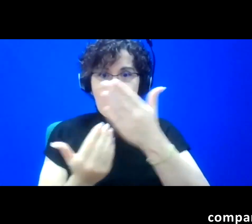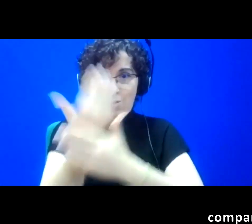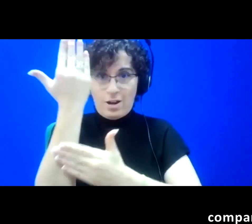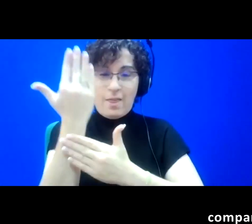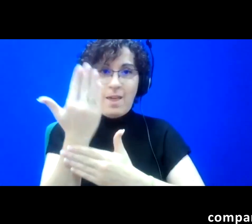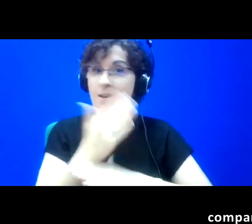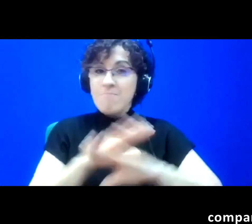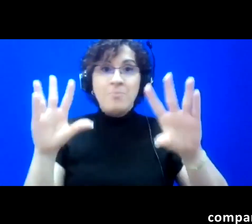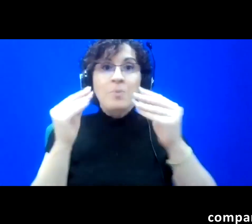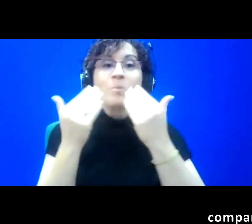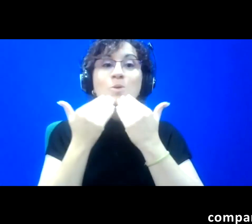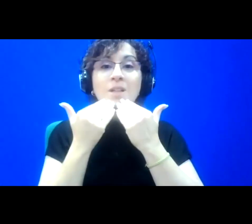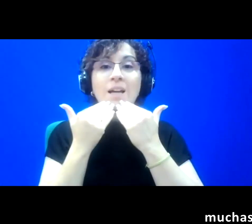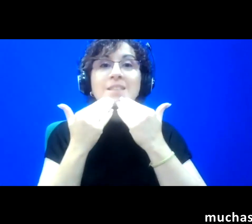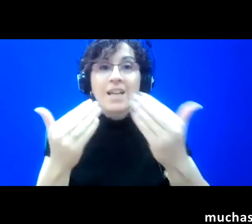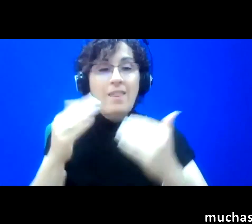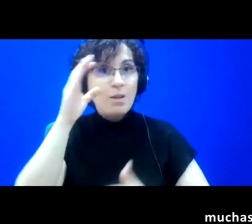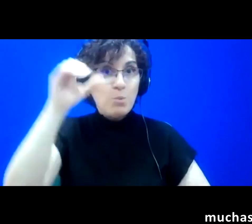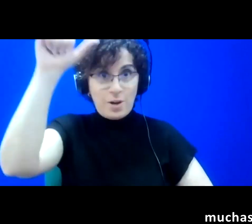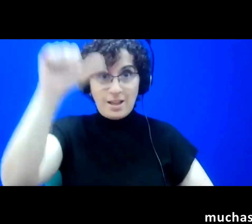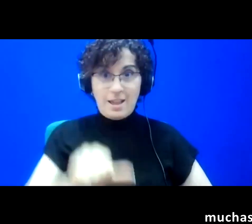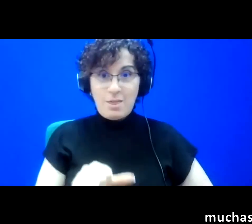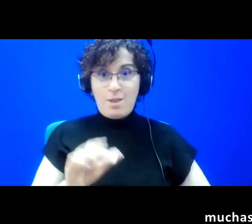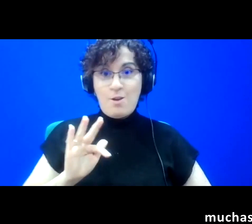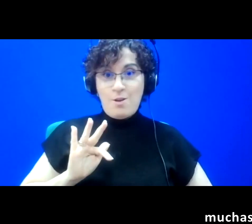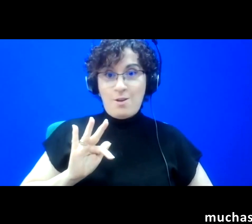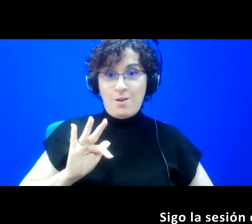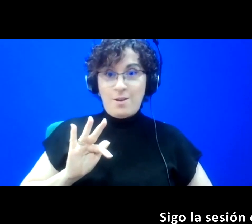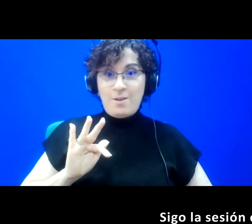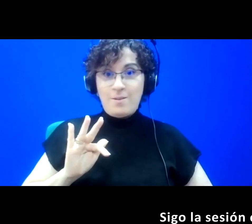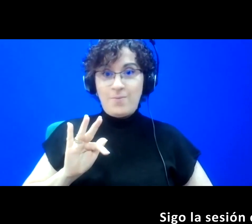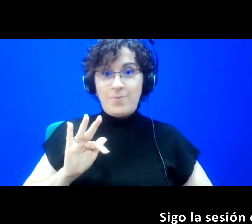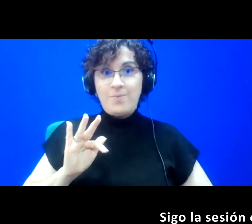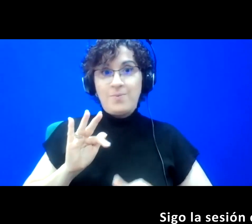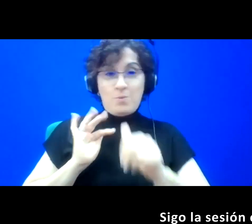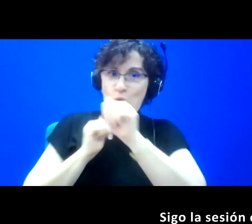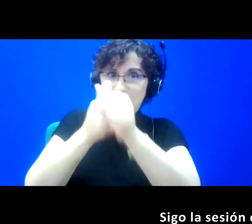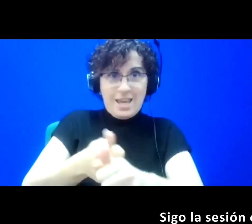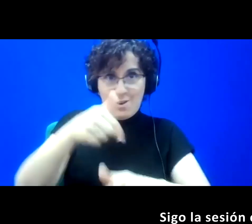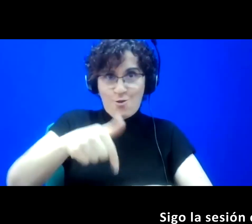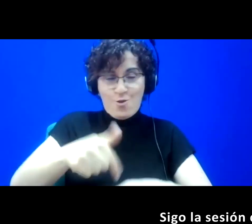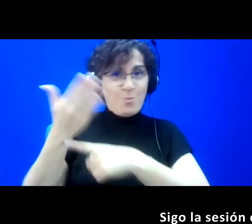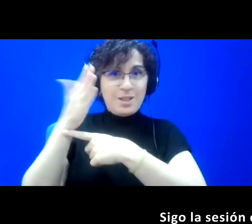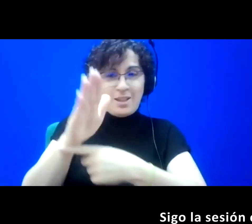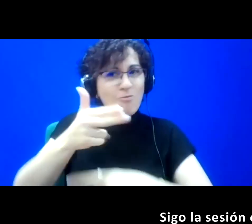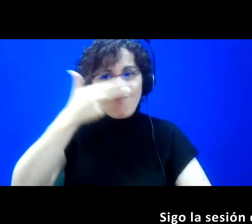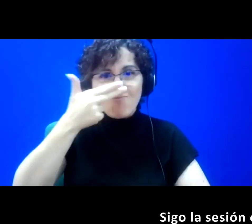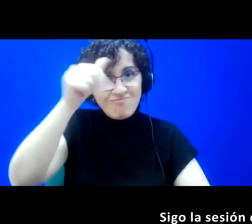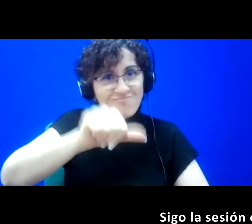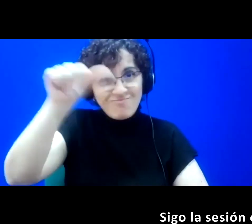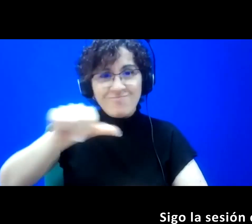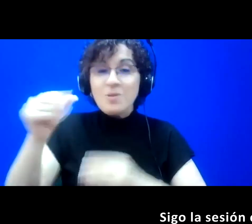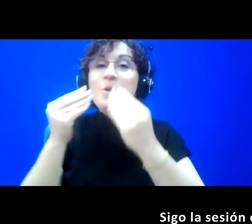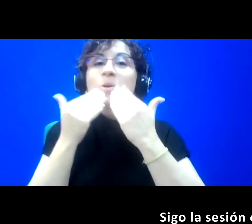Y nada, muchas gracias por vuestra atención. Sigo la sesión con muchísimo interés y muchas